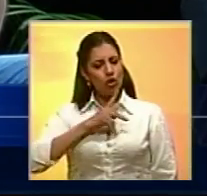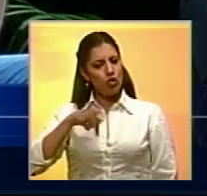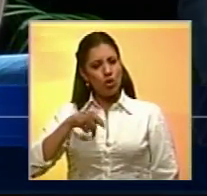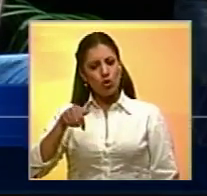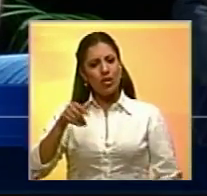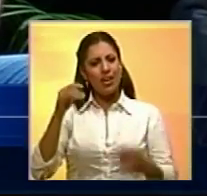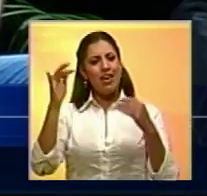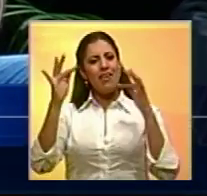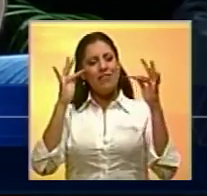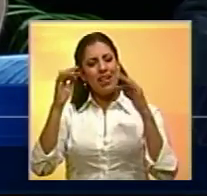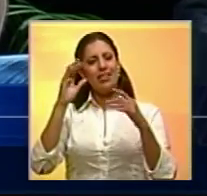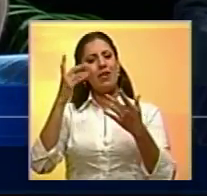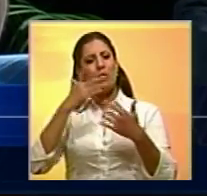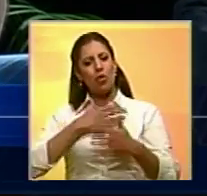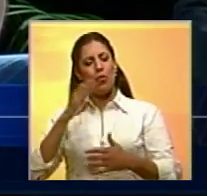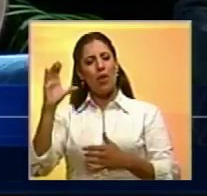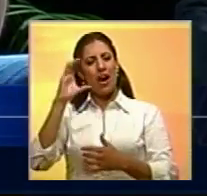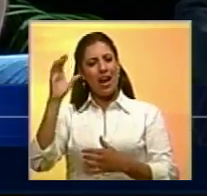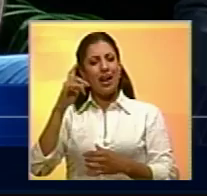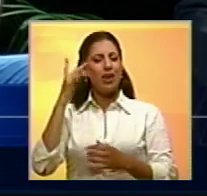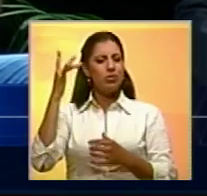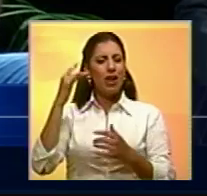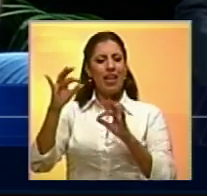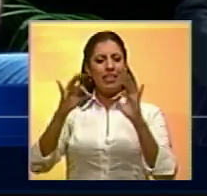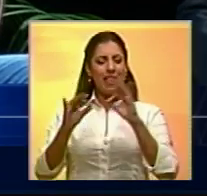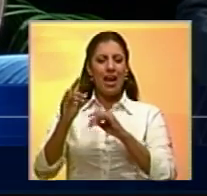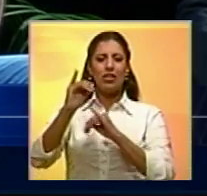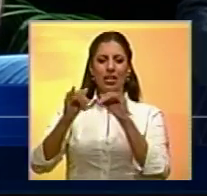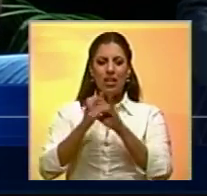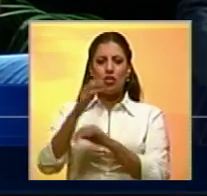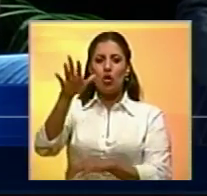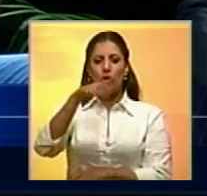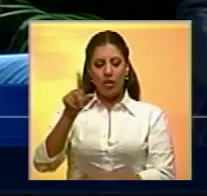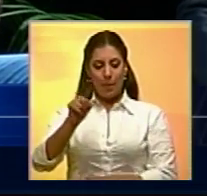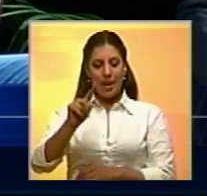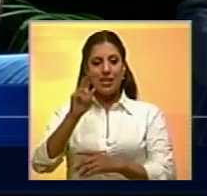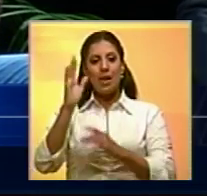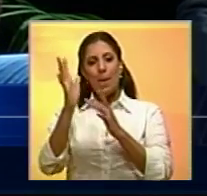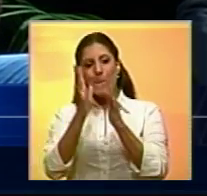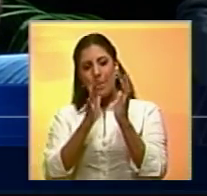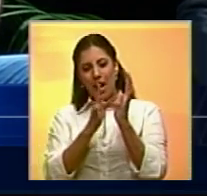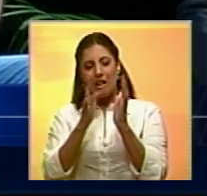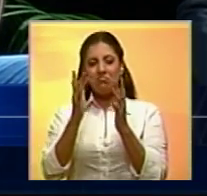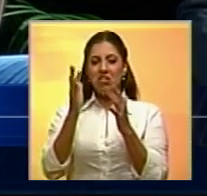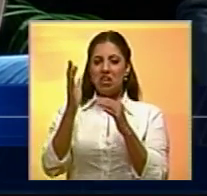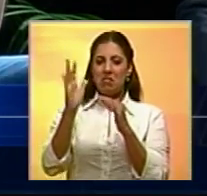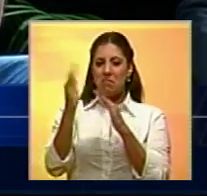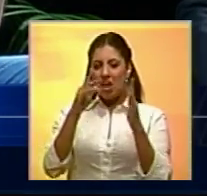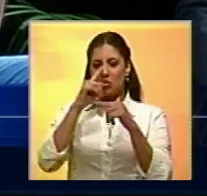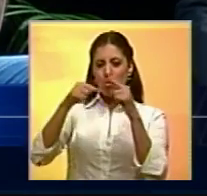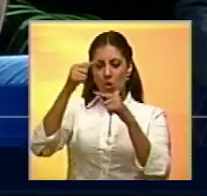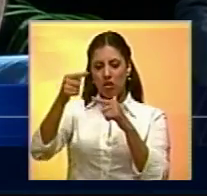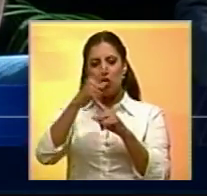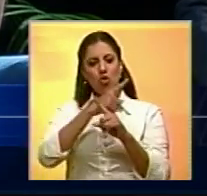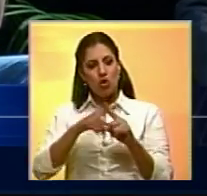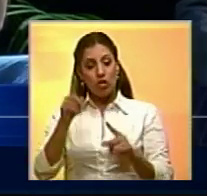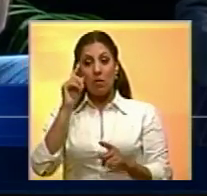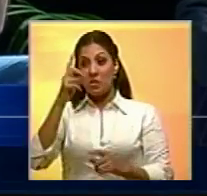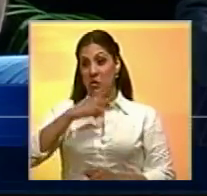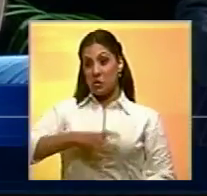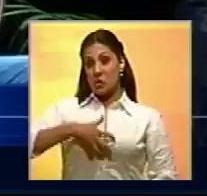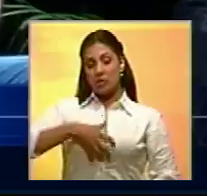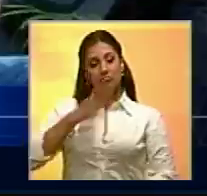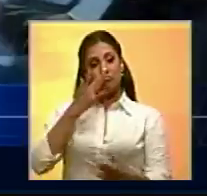Suena Caracas, vamos a hacer el Festival Internacional de Teatro de Caracas en el mes de marzo, abril del año que viene. Bueno, y el que se amargue,